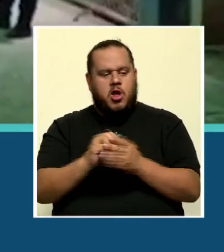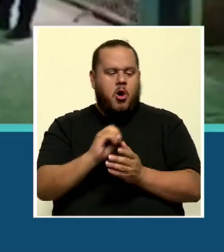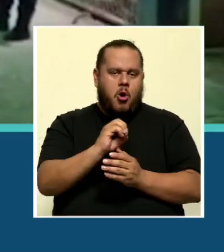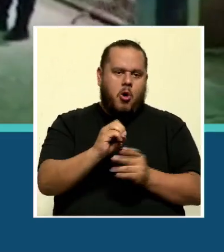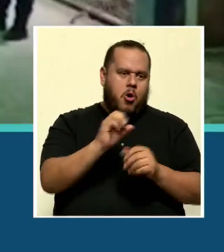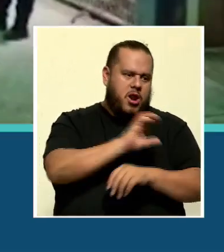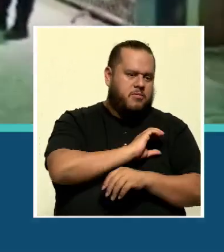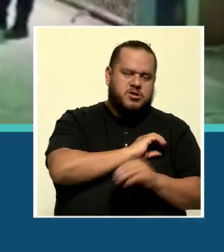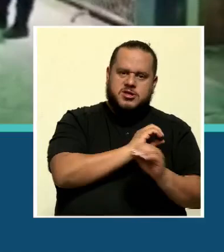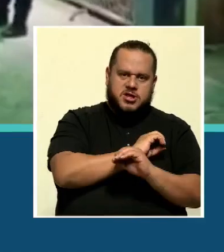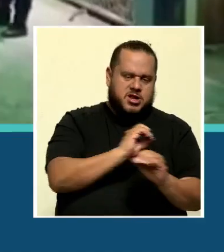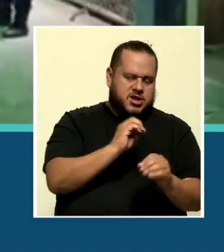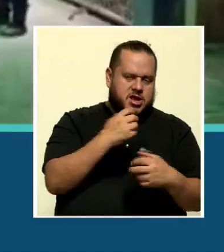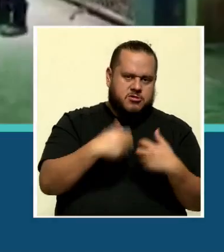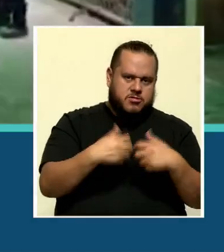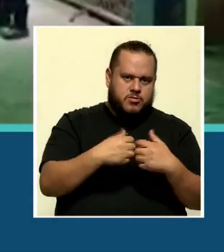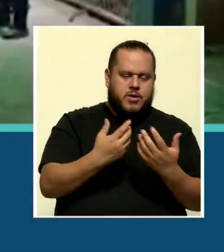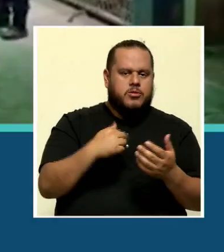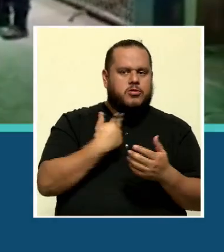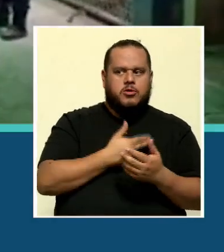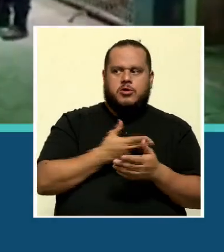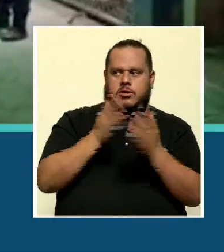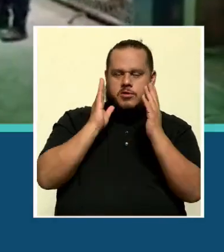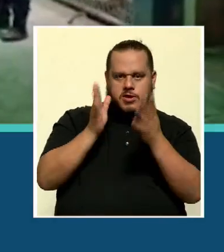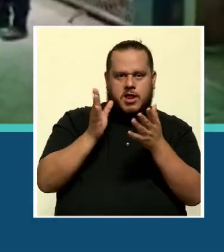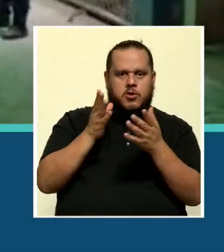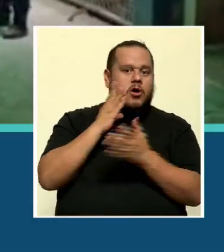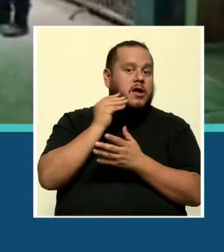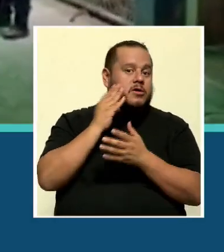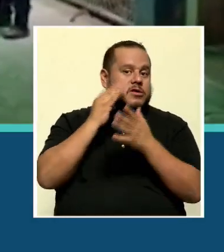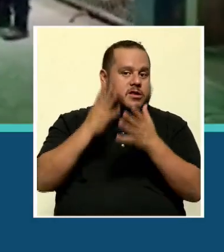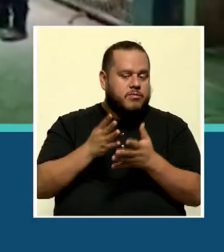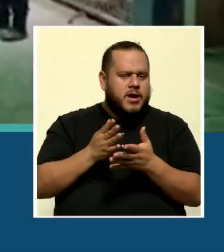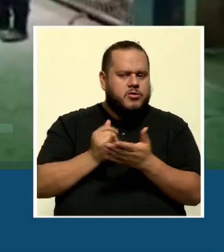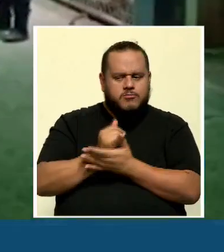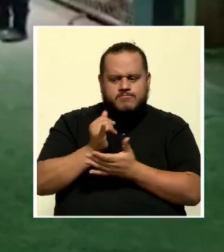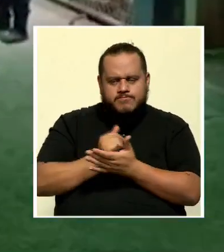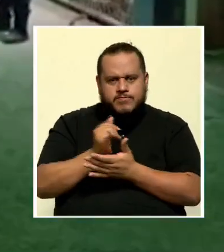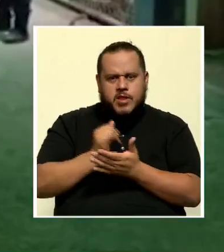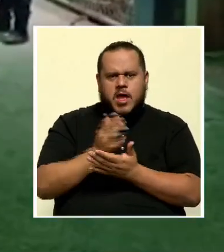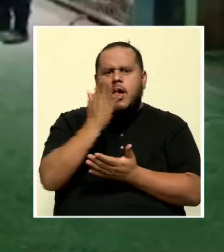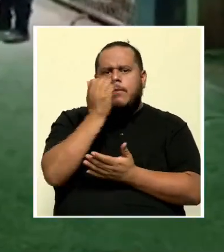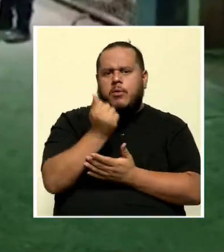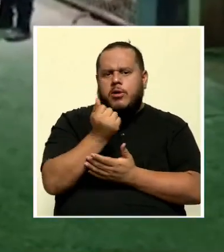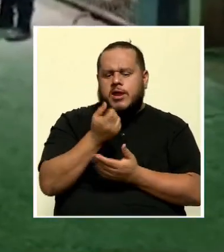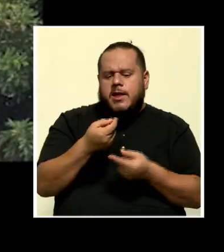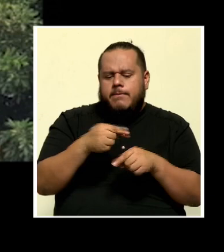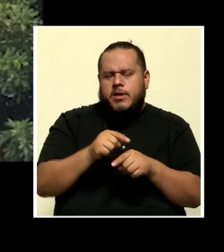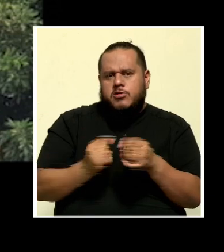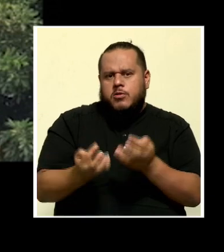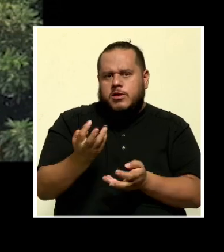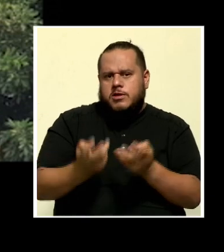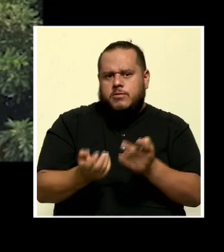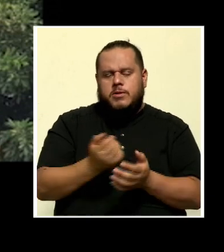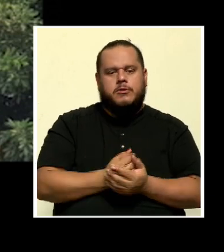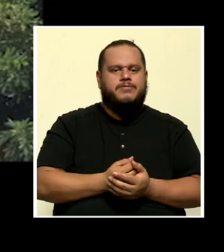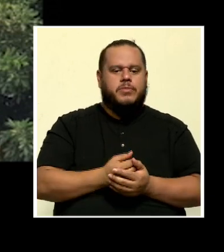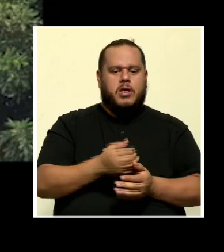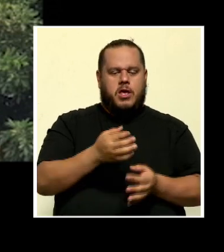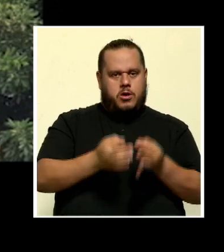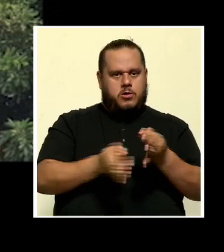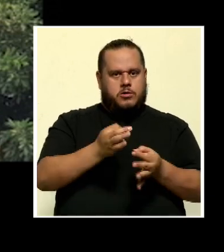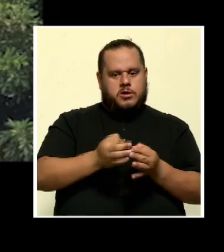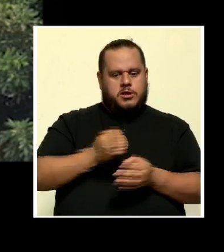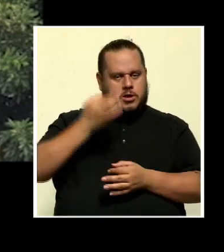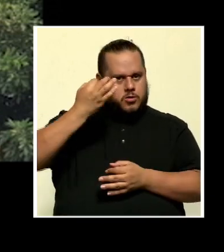penitenciaria. En este momento estamos dejando en los expertos la evaluación de las circunstancias que pudieran haber originado este fuego. Justicia confirmó